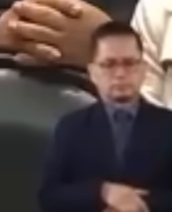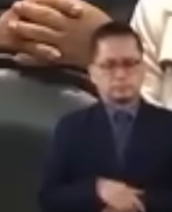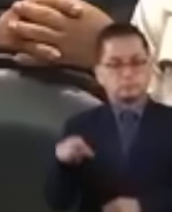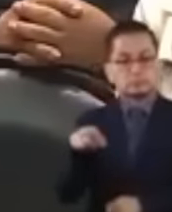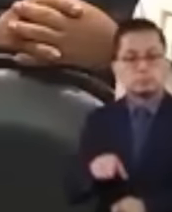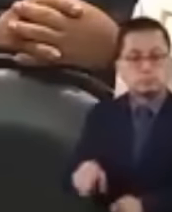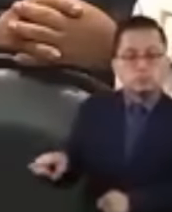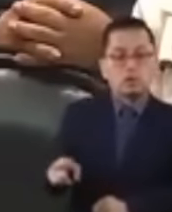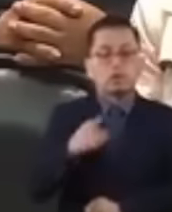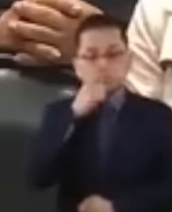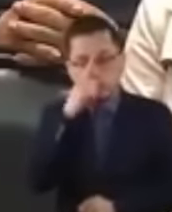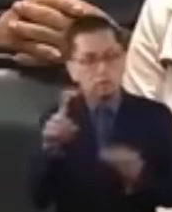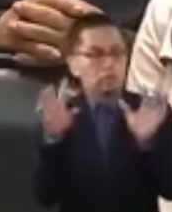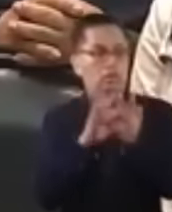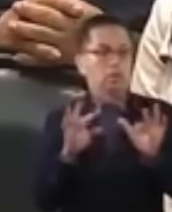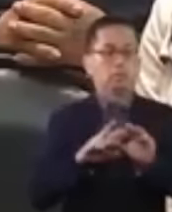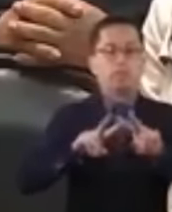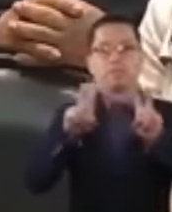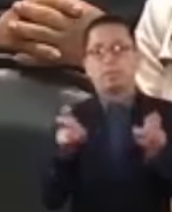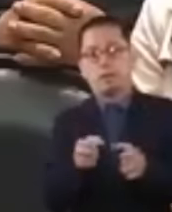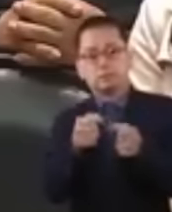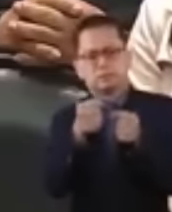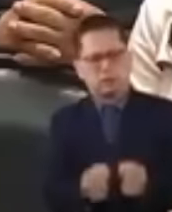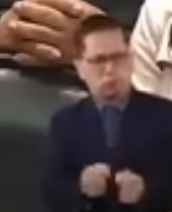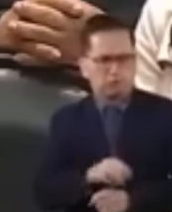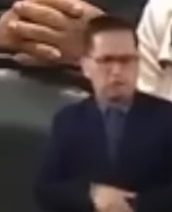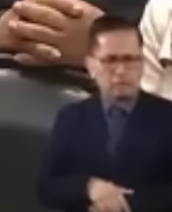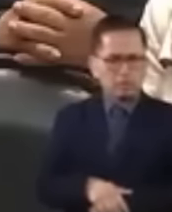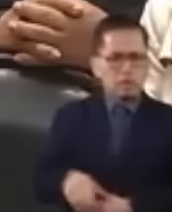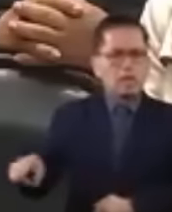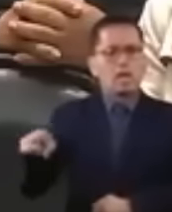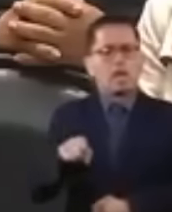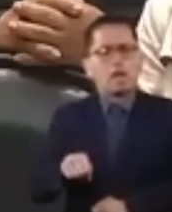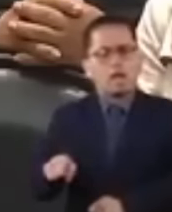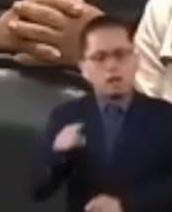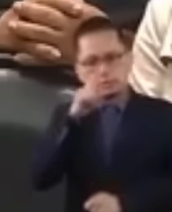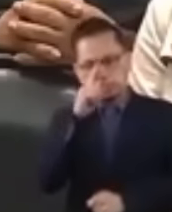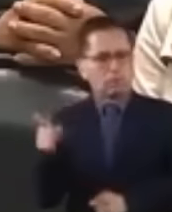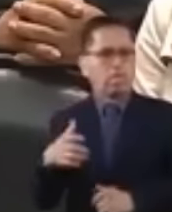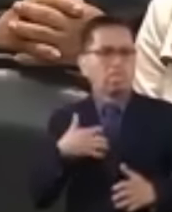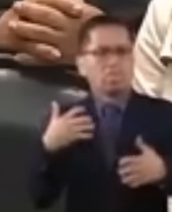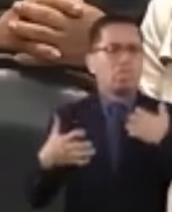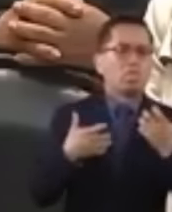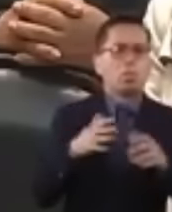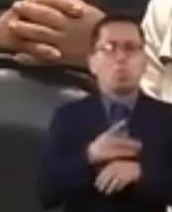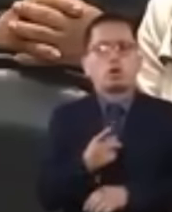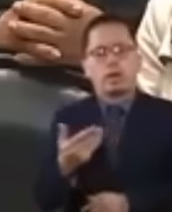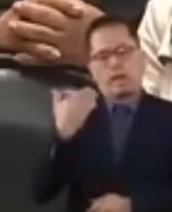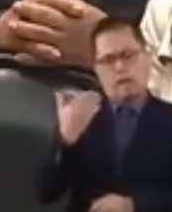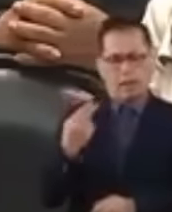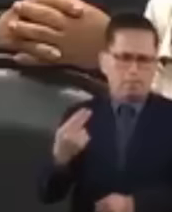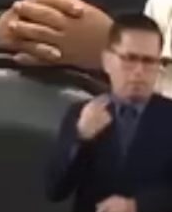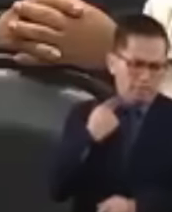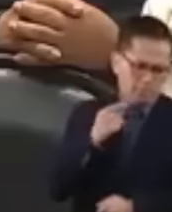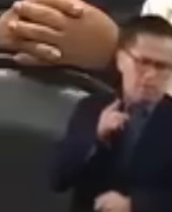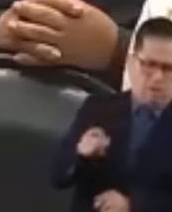se desgarran las vestiduras por la muy lamentable ejecución, el asesinato artero,